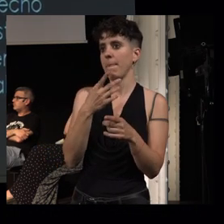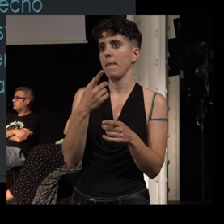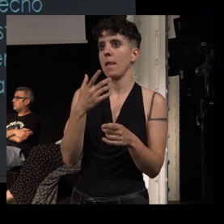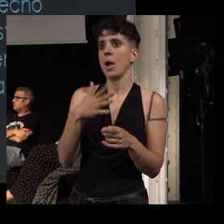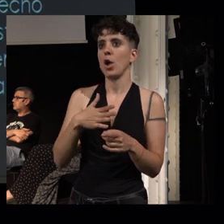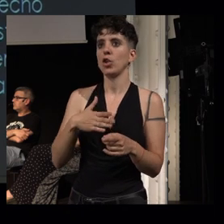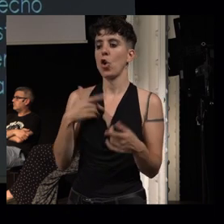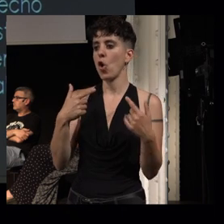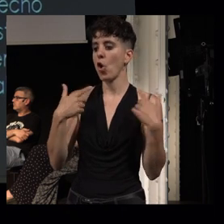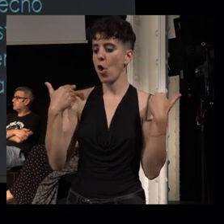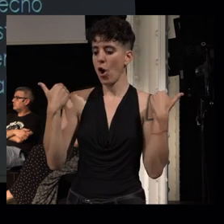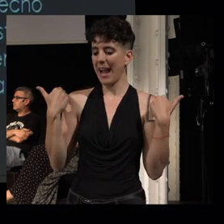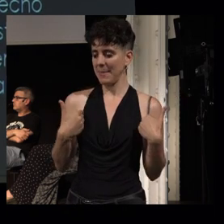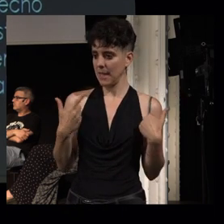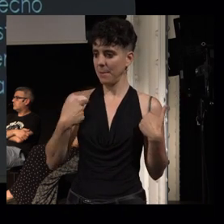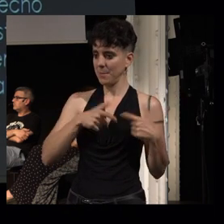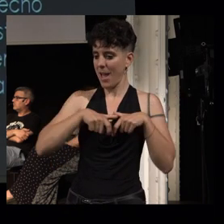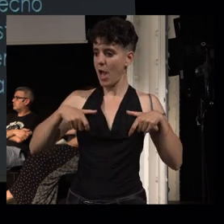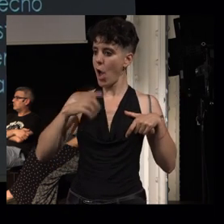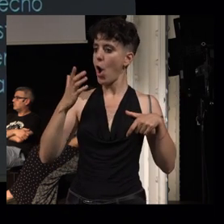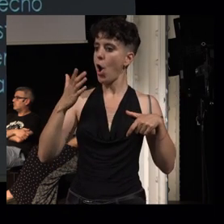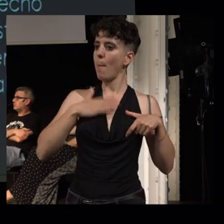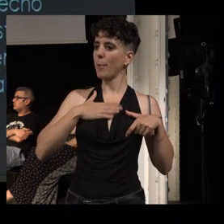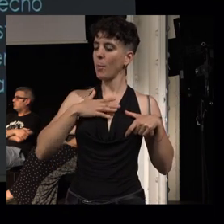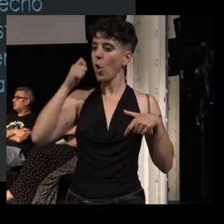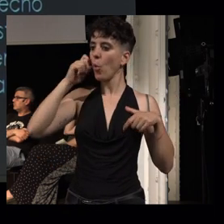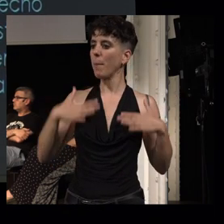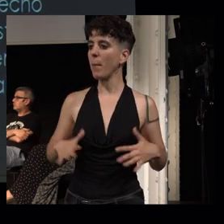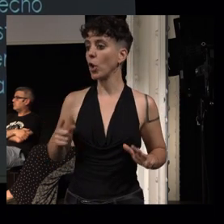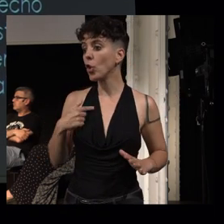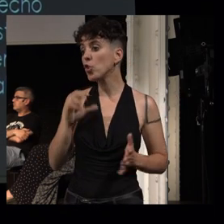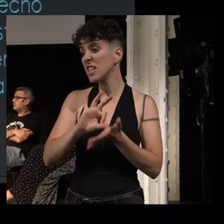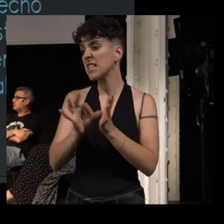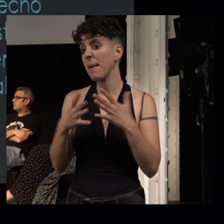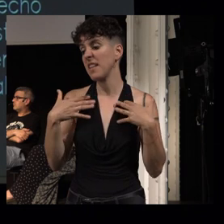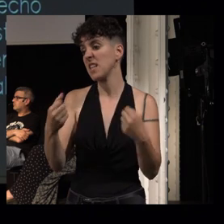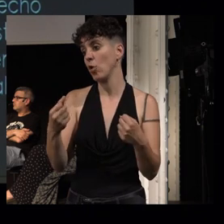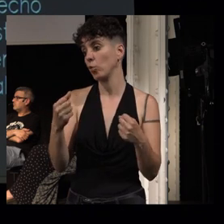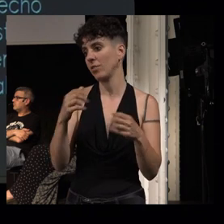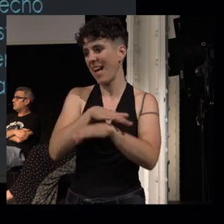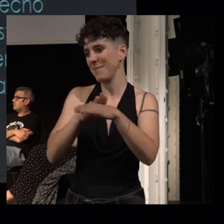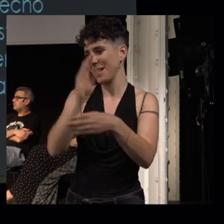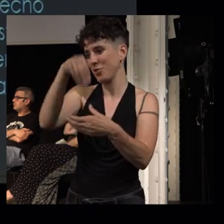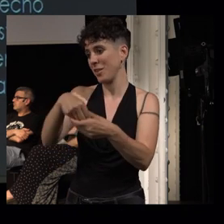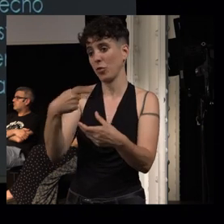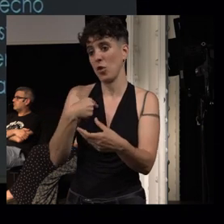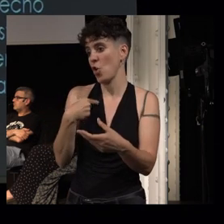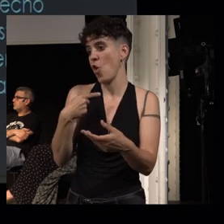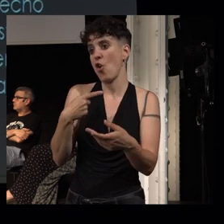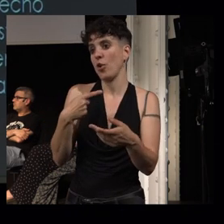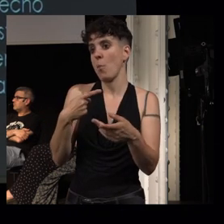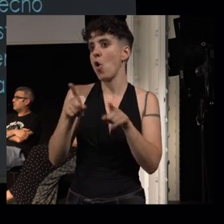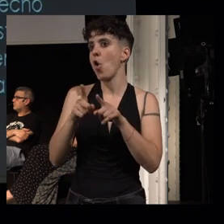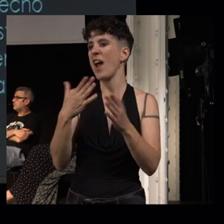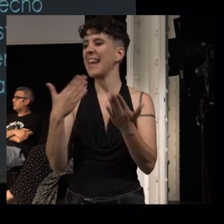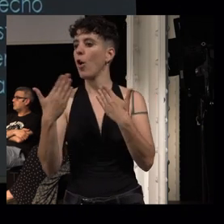puedo poner mi camiseta de derecho al propio cuerpo, pero resulta que tengo un sistema de salud que está dentro de un sistema, dentro de las administraciones, con el cual tendremos que negociar.